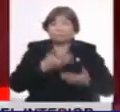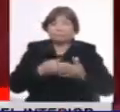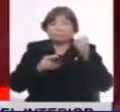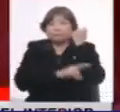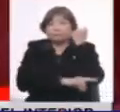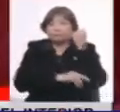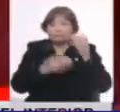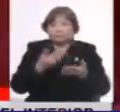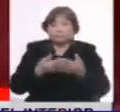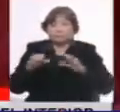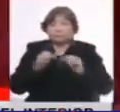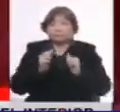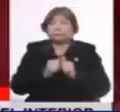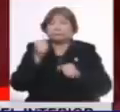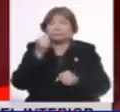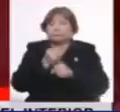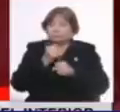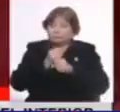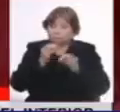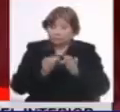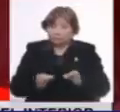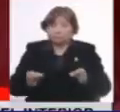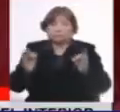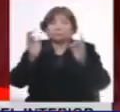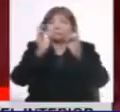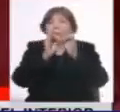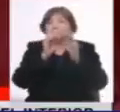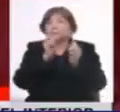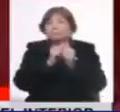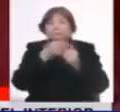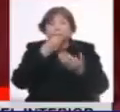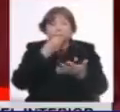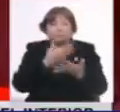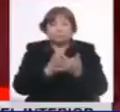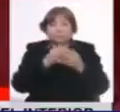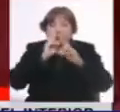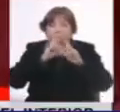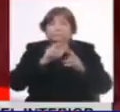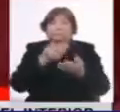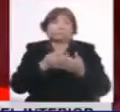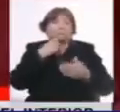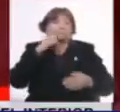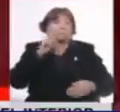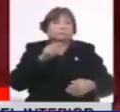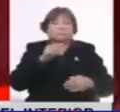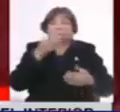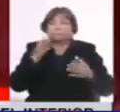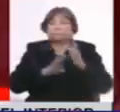que viene haciendo un trabajo importante, ¿no?, con buenos resultados, pero está